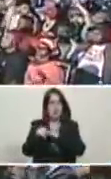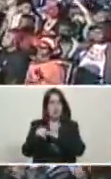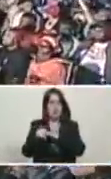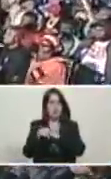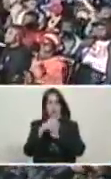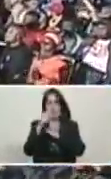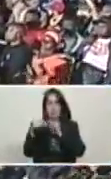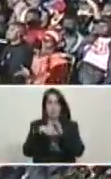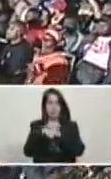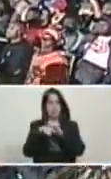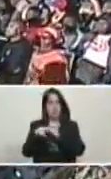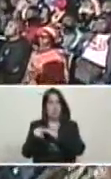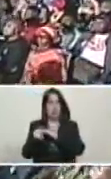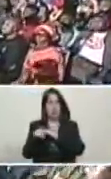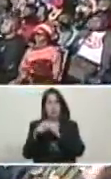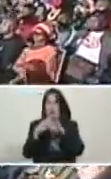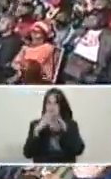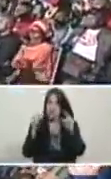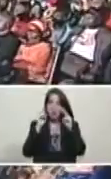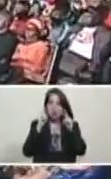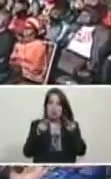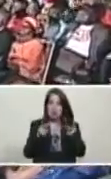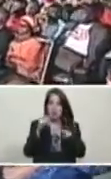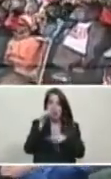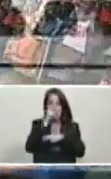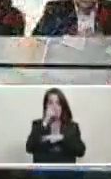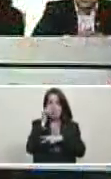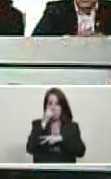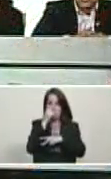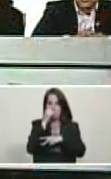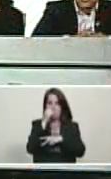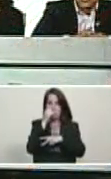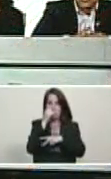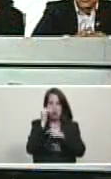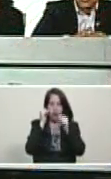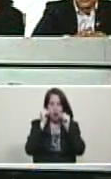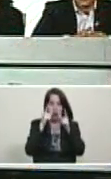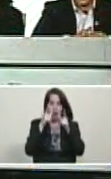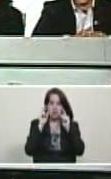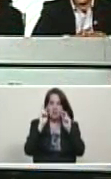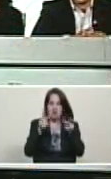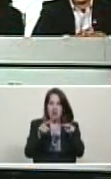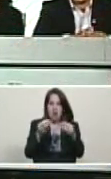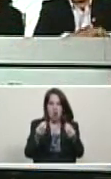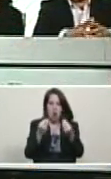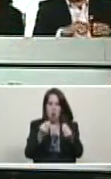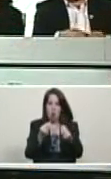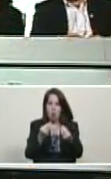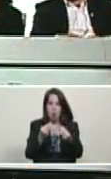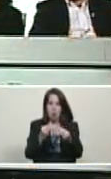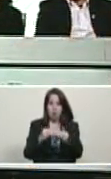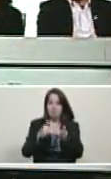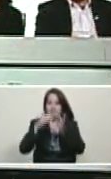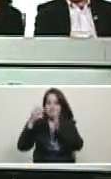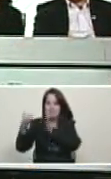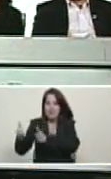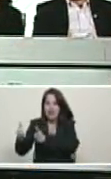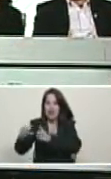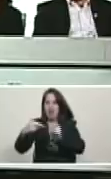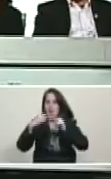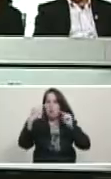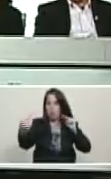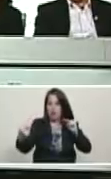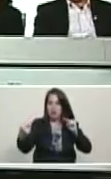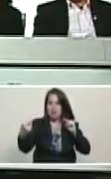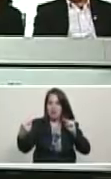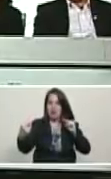todo esto que se ve claramente en este vídeo se ve todos del lado colombiano del puente simón